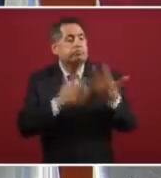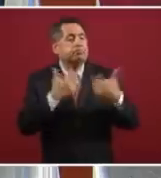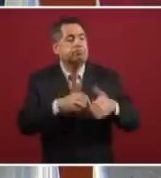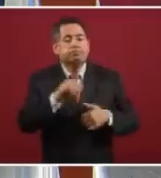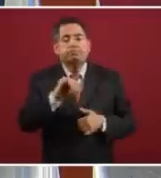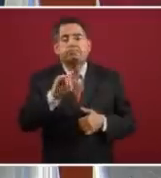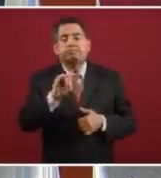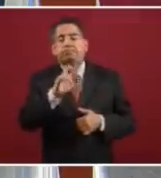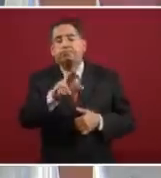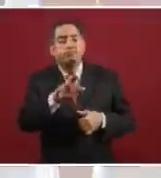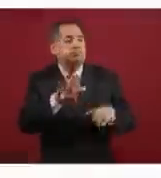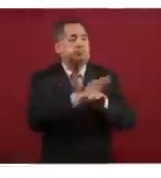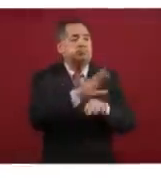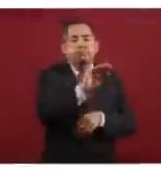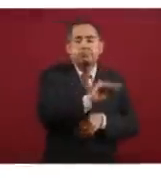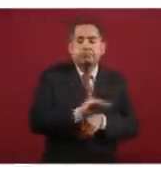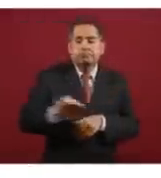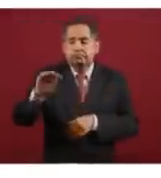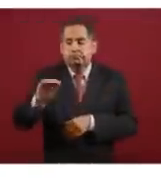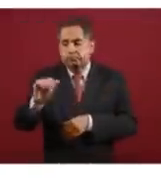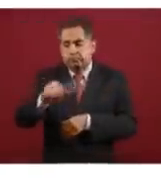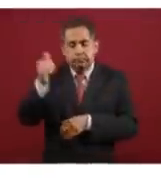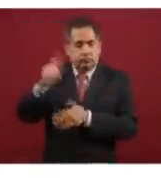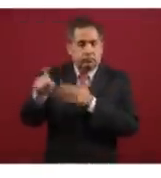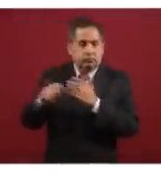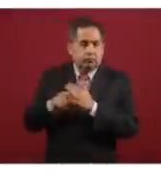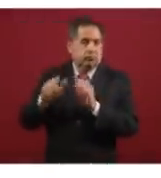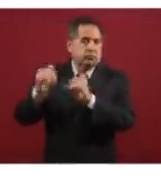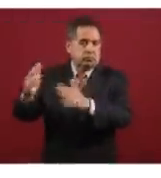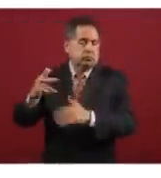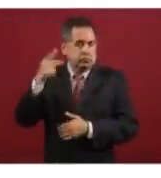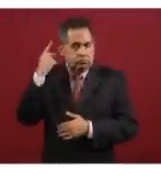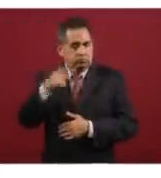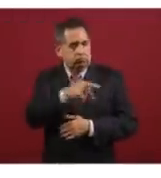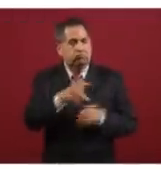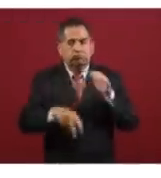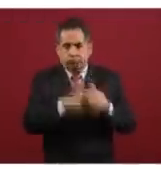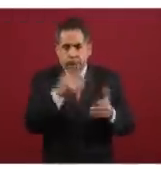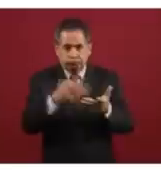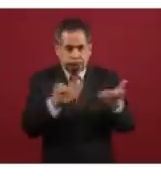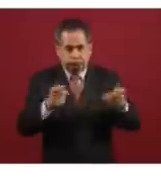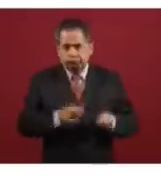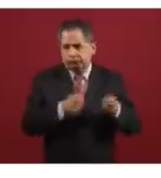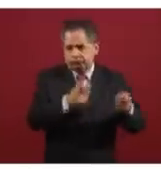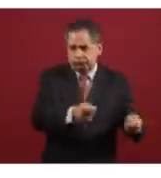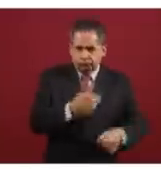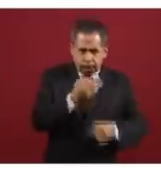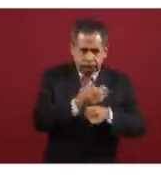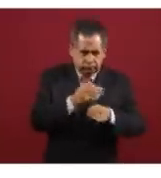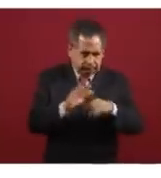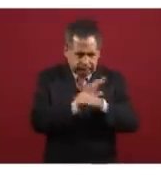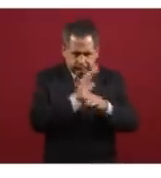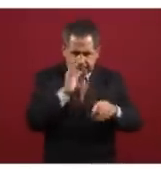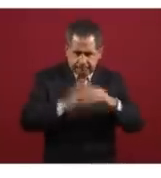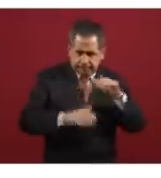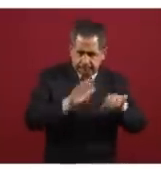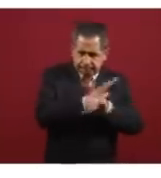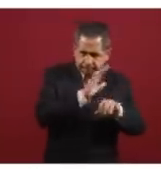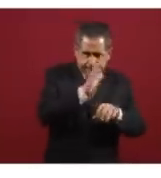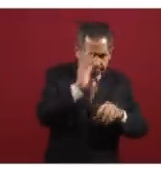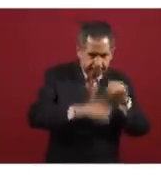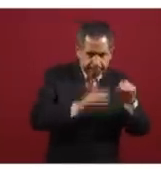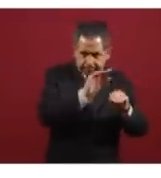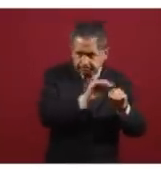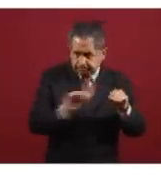será reubicada ya a Puebla. Ya vamos en la quinta fase de la reubicación y esperemos